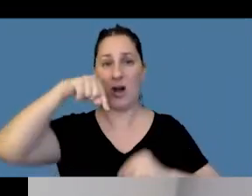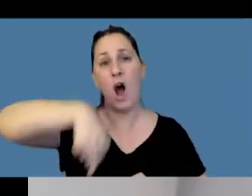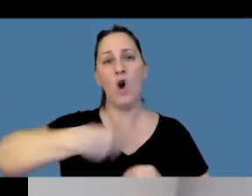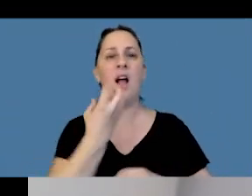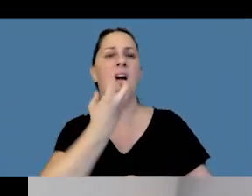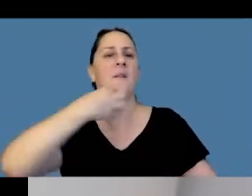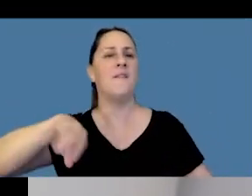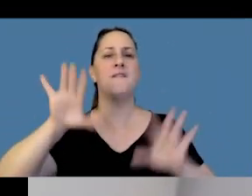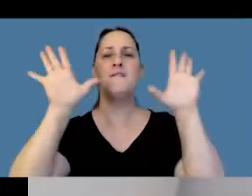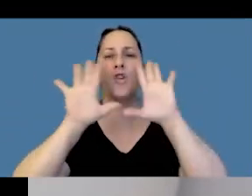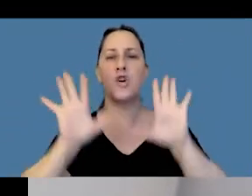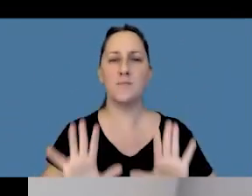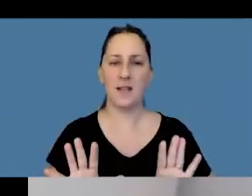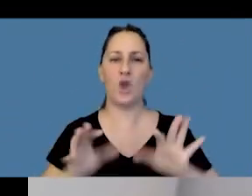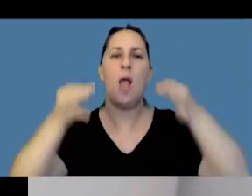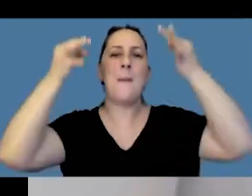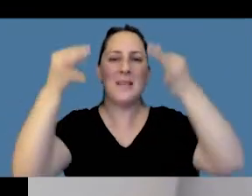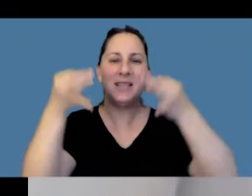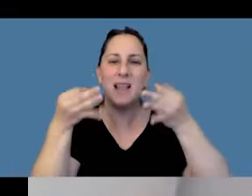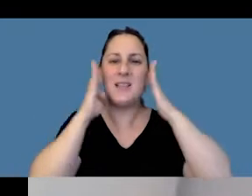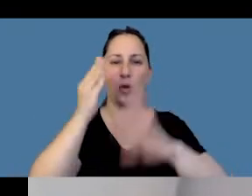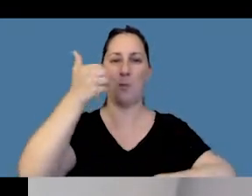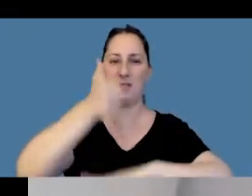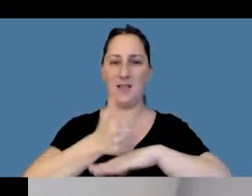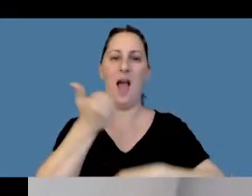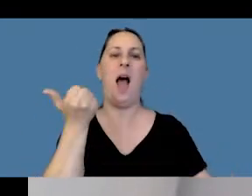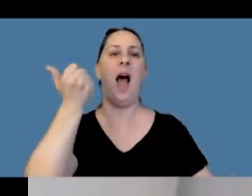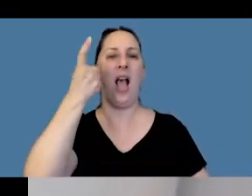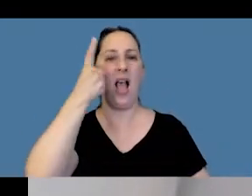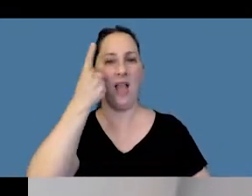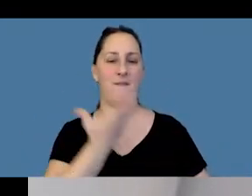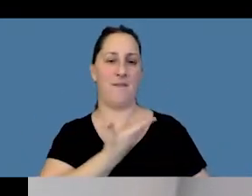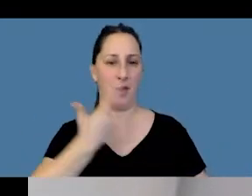división Formación y Especialización Presencial de AEFIP.